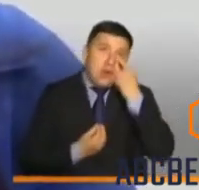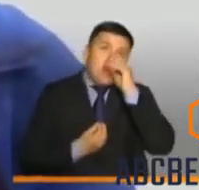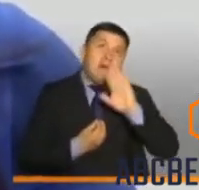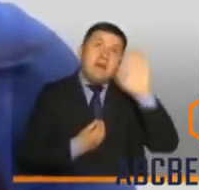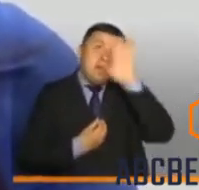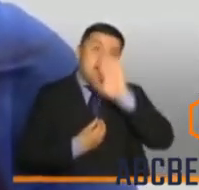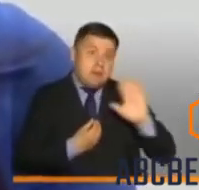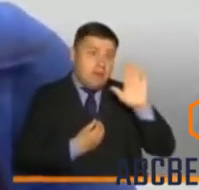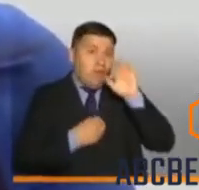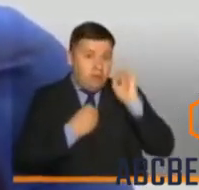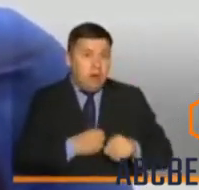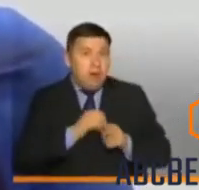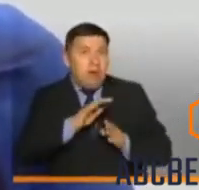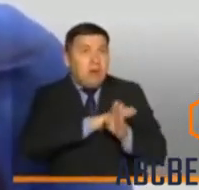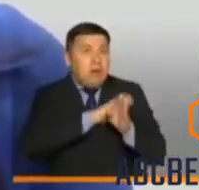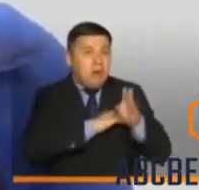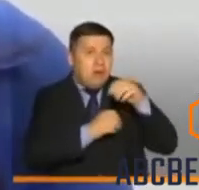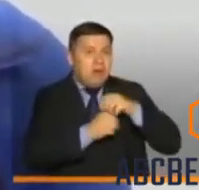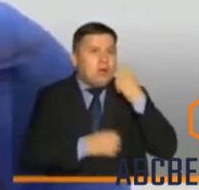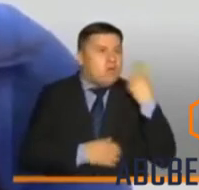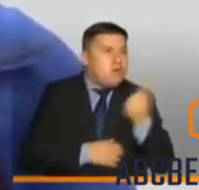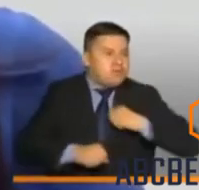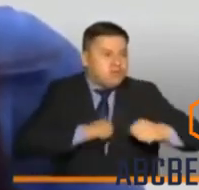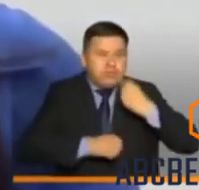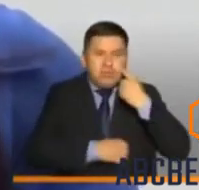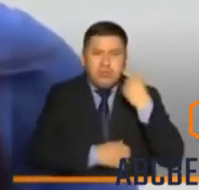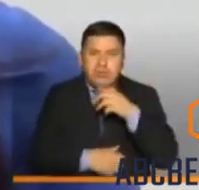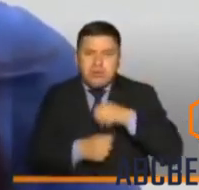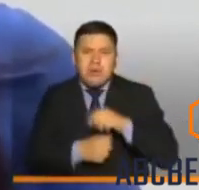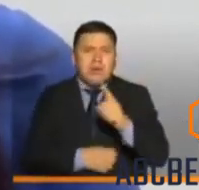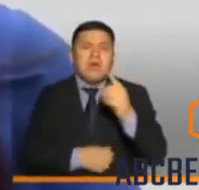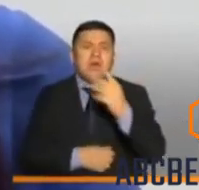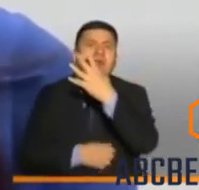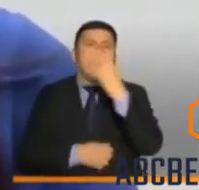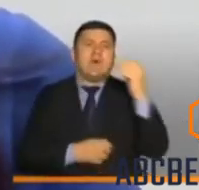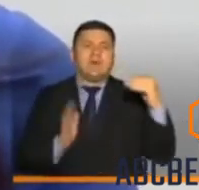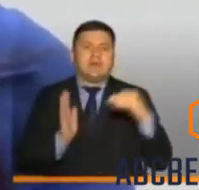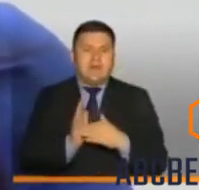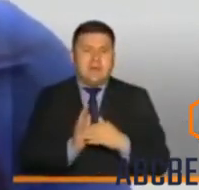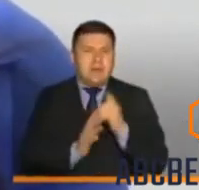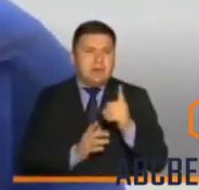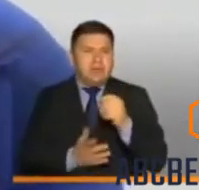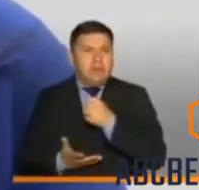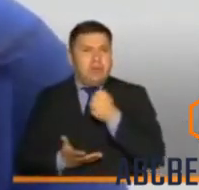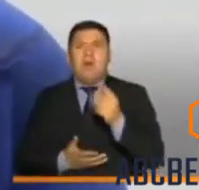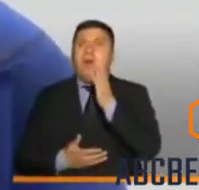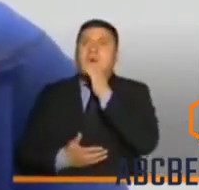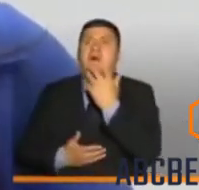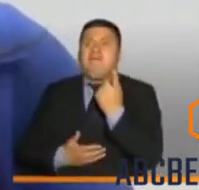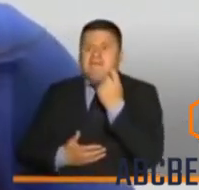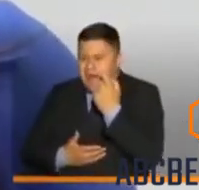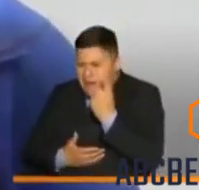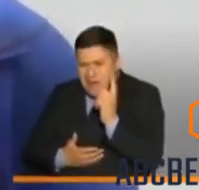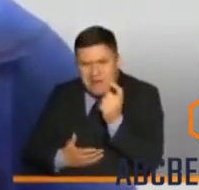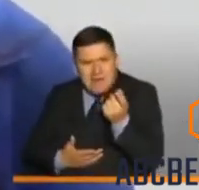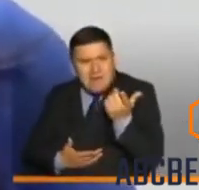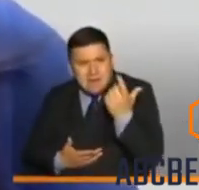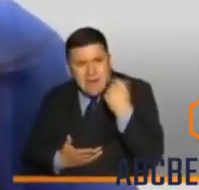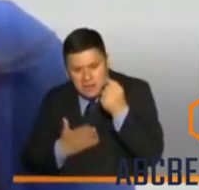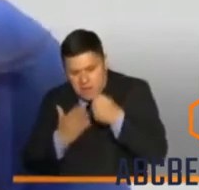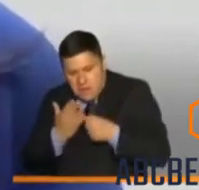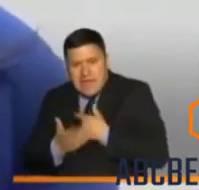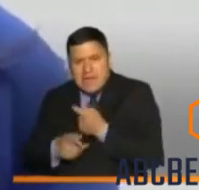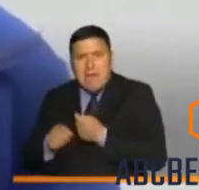territorial podamos hacer la búsqueda activa de esos 400 mil beneficiarios que aún nos quedan para que